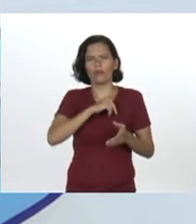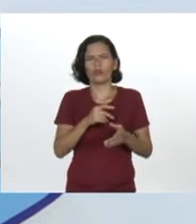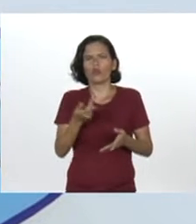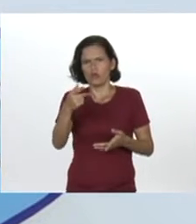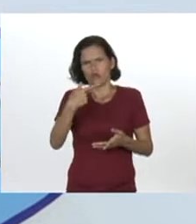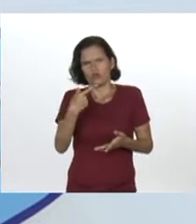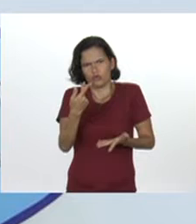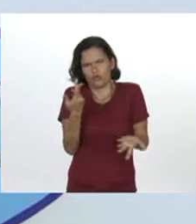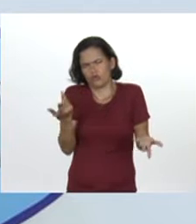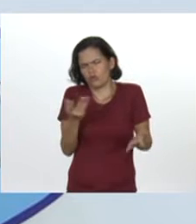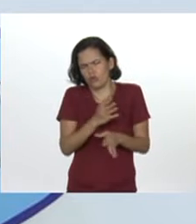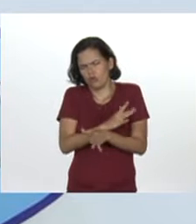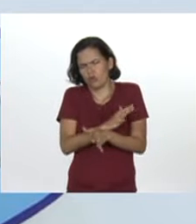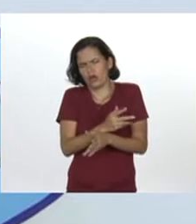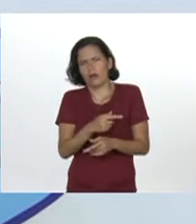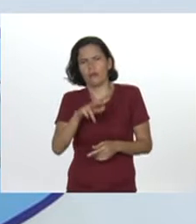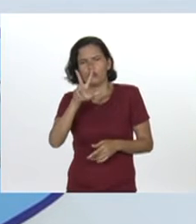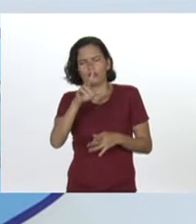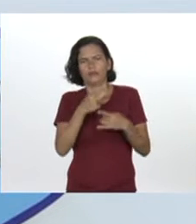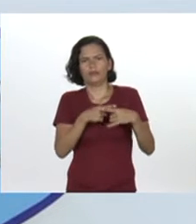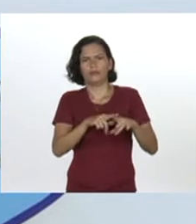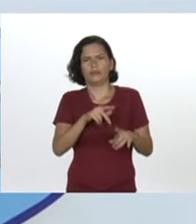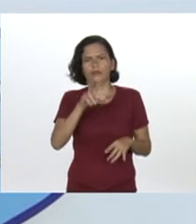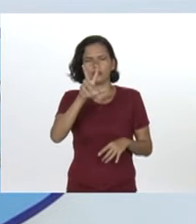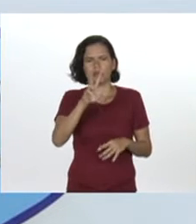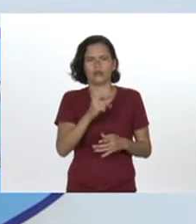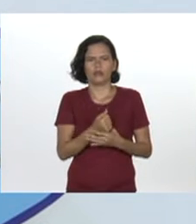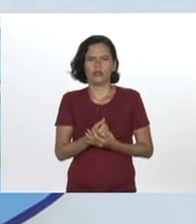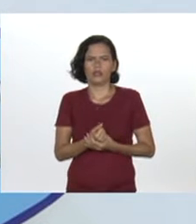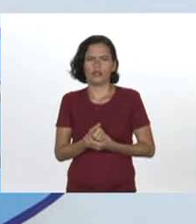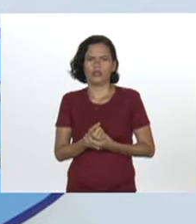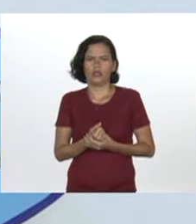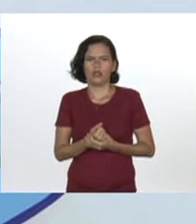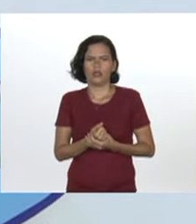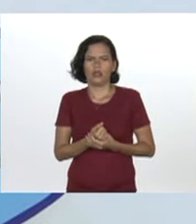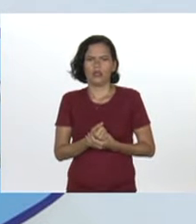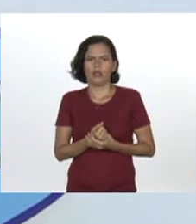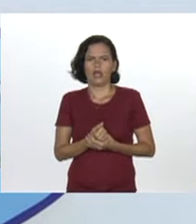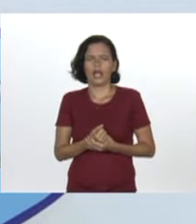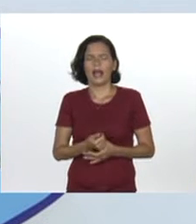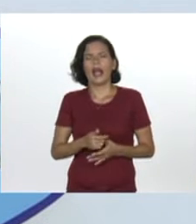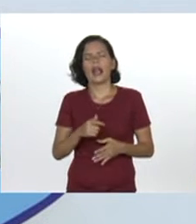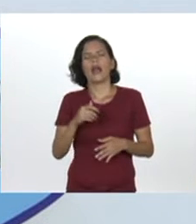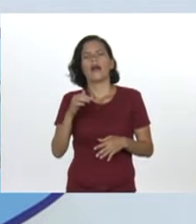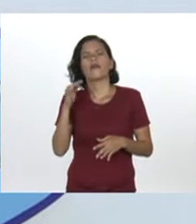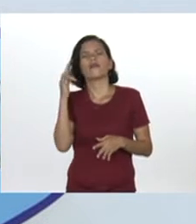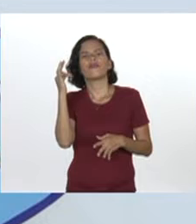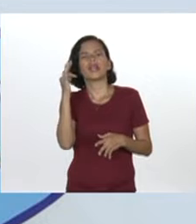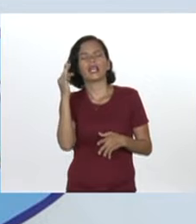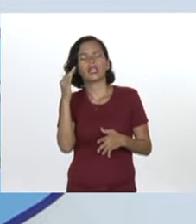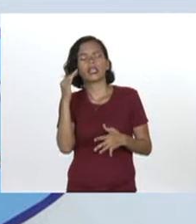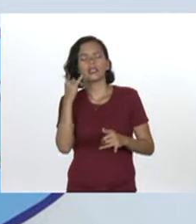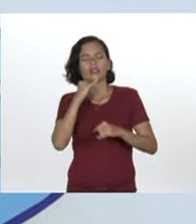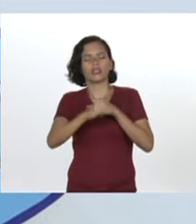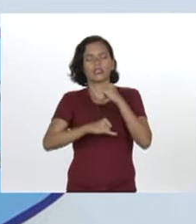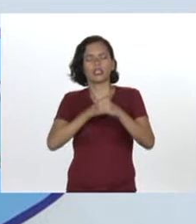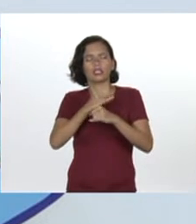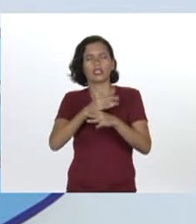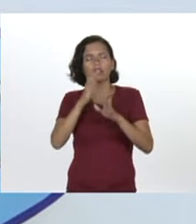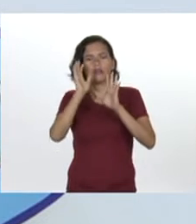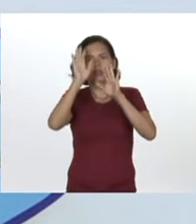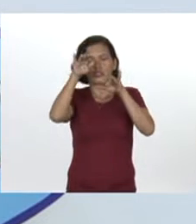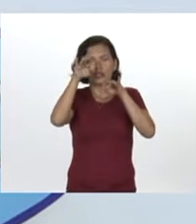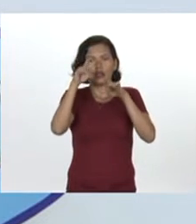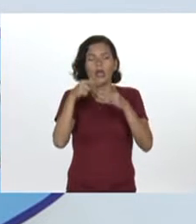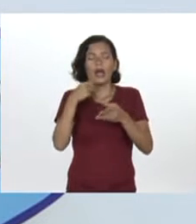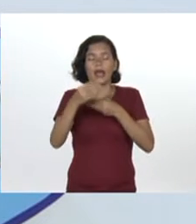un baloncesto 3 versus 3. Pero ahora la FIBA, que es la Federación Internacional de Baloncesto, ha generado esta modalidad como ya un